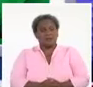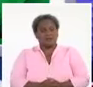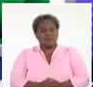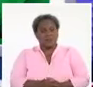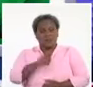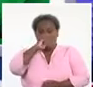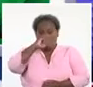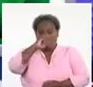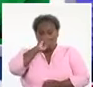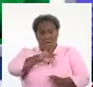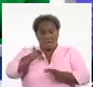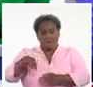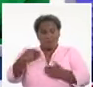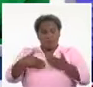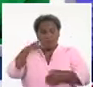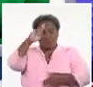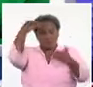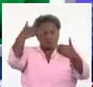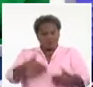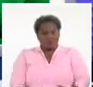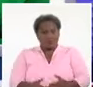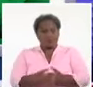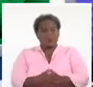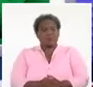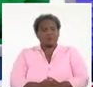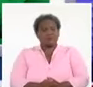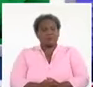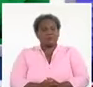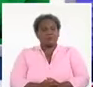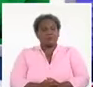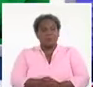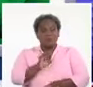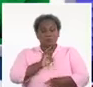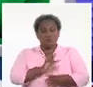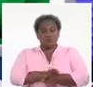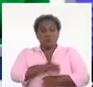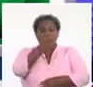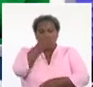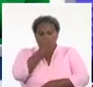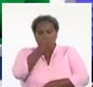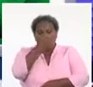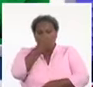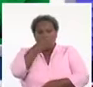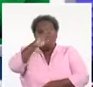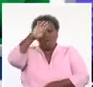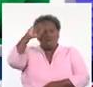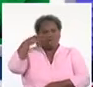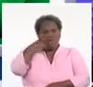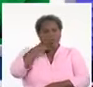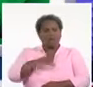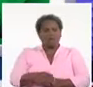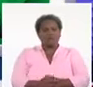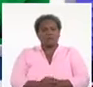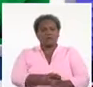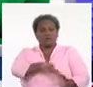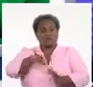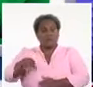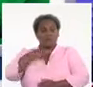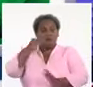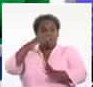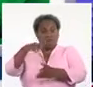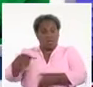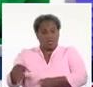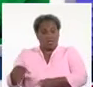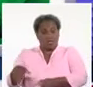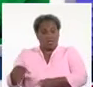sino por la insuficiencia renal crónica. Inicialmente con secreción nasal y fiebre. Y fallece en la provincia de